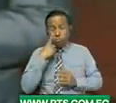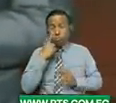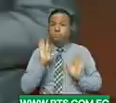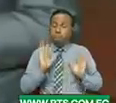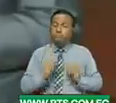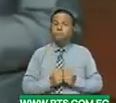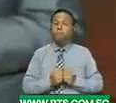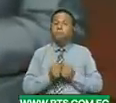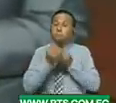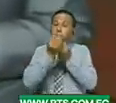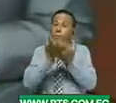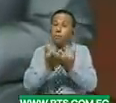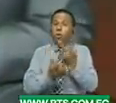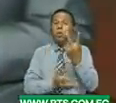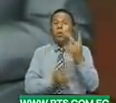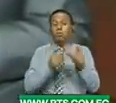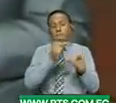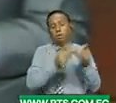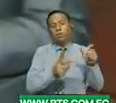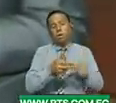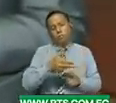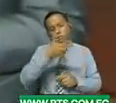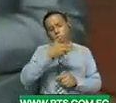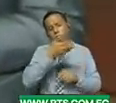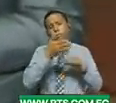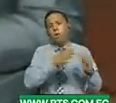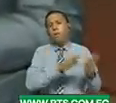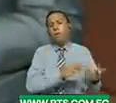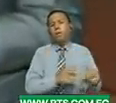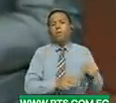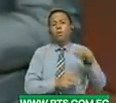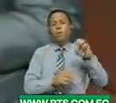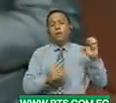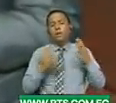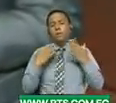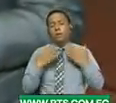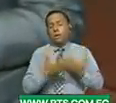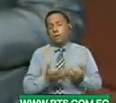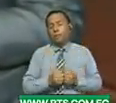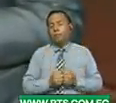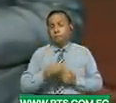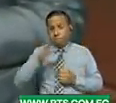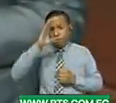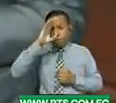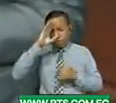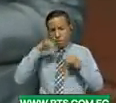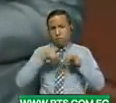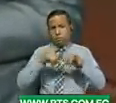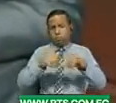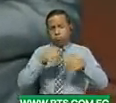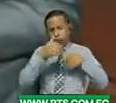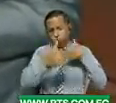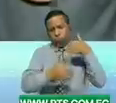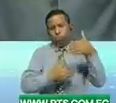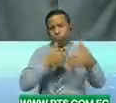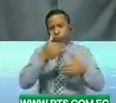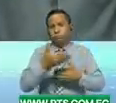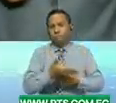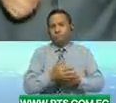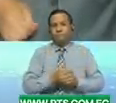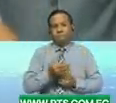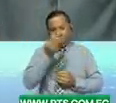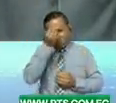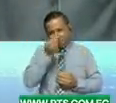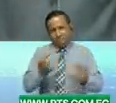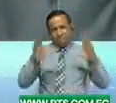asesinadas en el Fortín, en el noroeste de Guayaquil, y la policía continúa con el respectivo procedimiento. Annalie, buenas